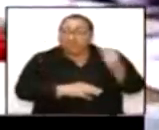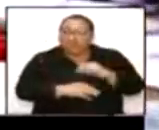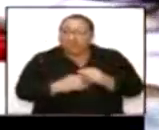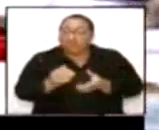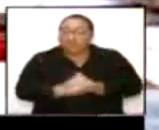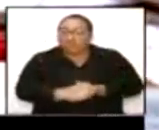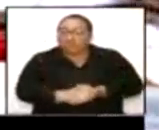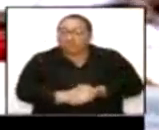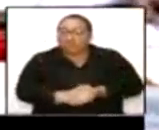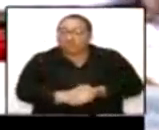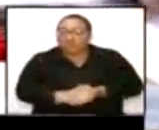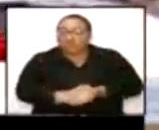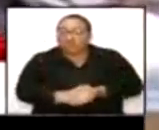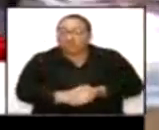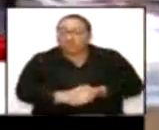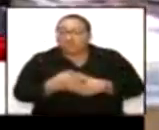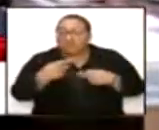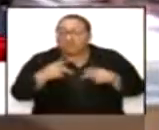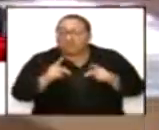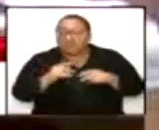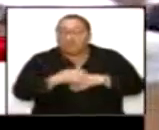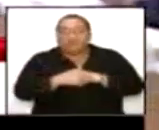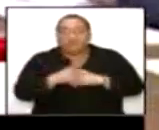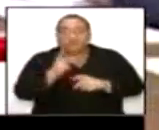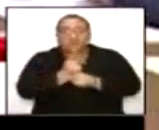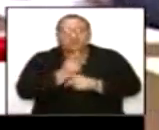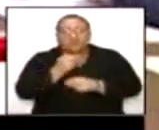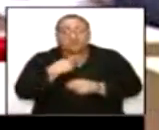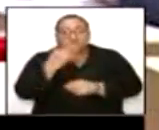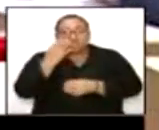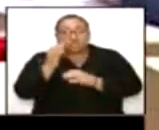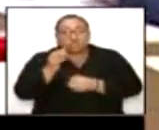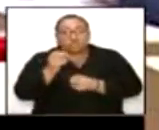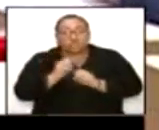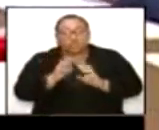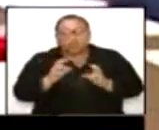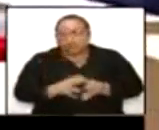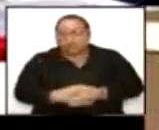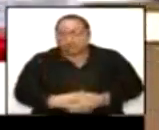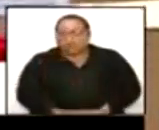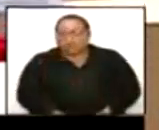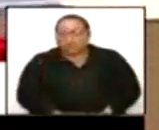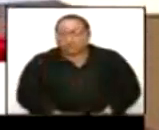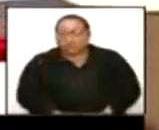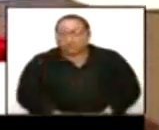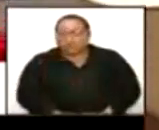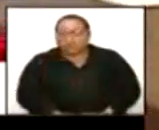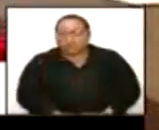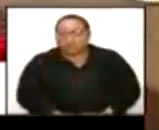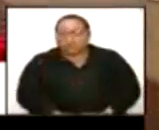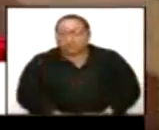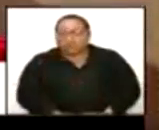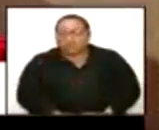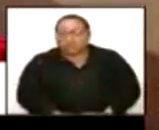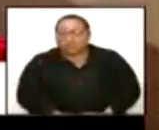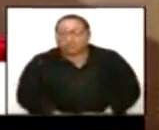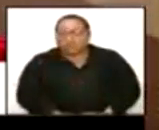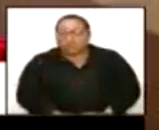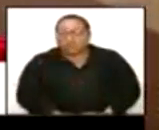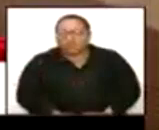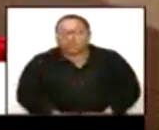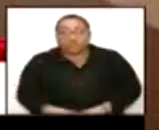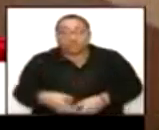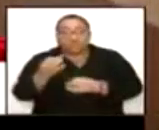acá y permítame además felicitarla personalmente porque su exposición ha sido muy clara, porque su exposición lo que ha hecho